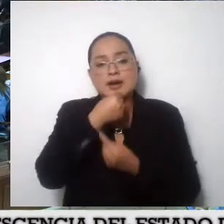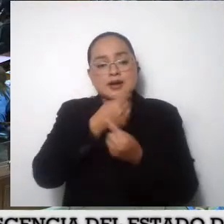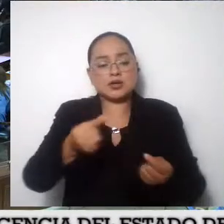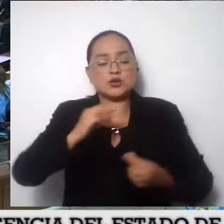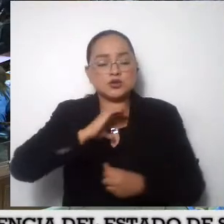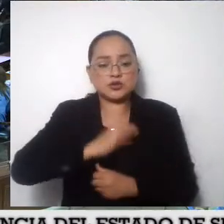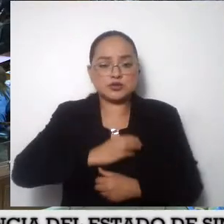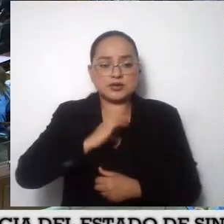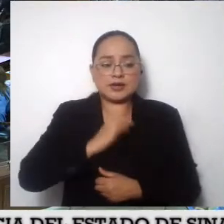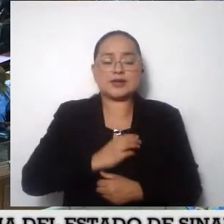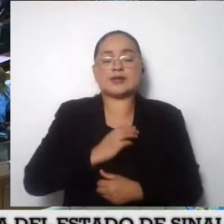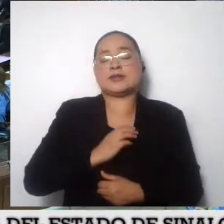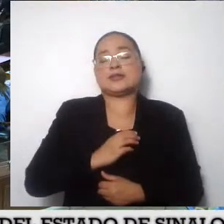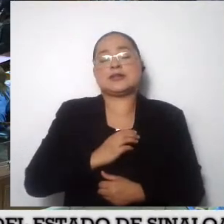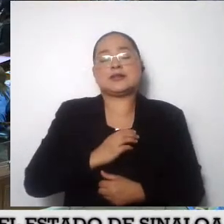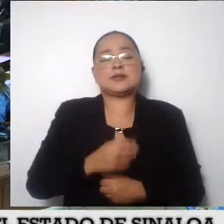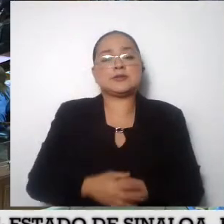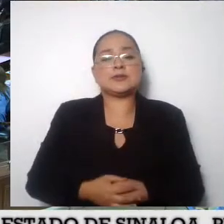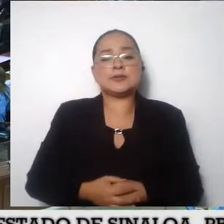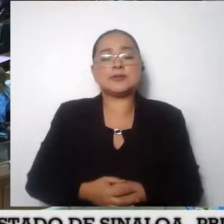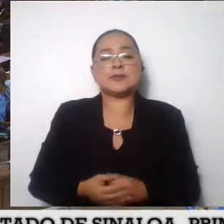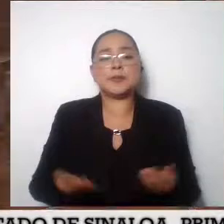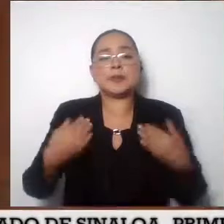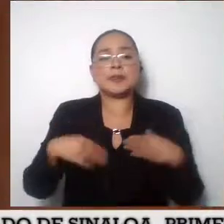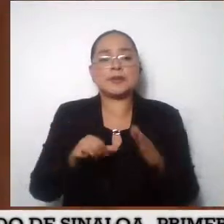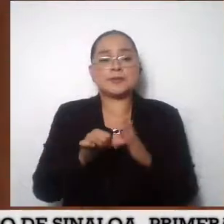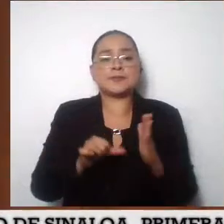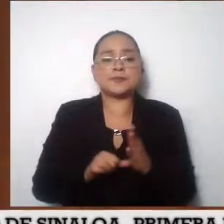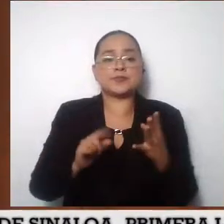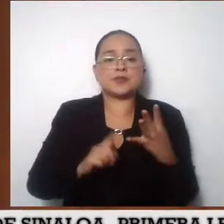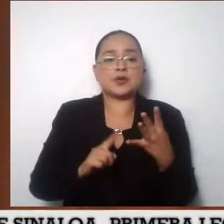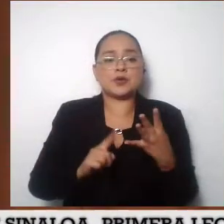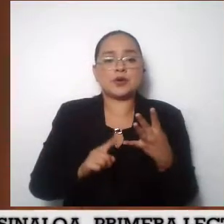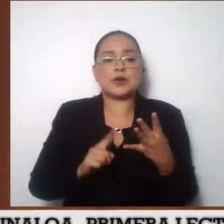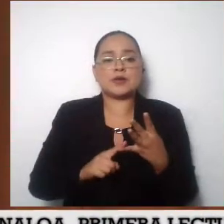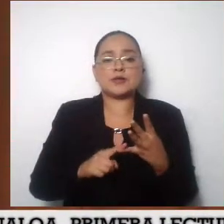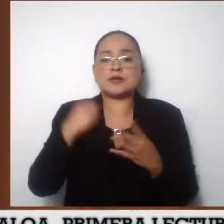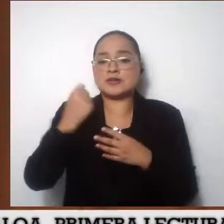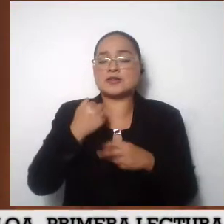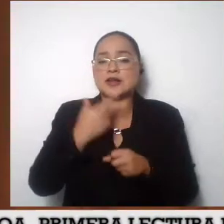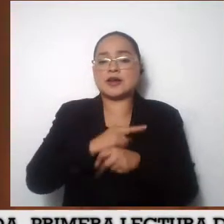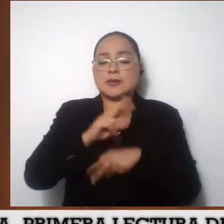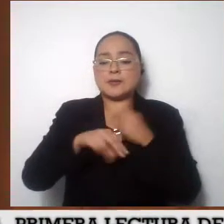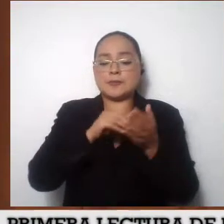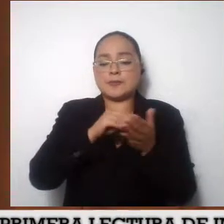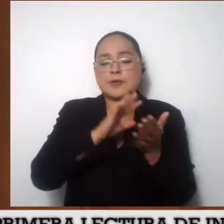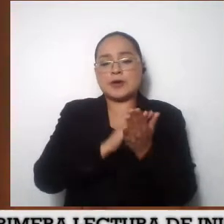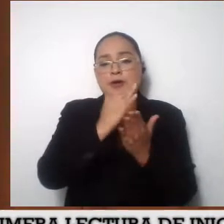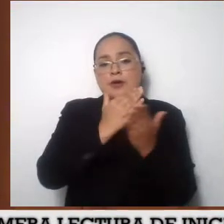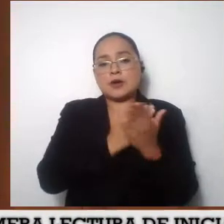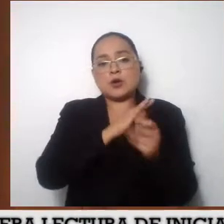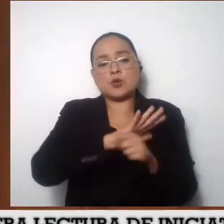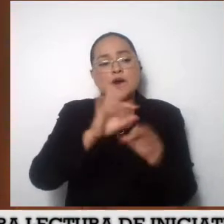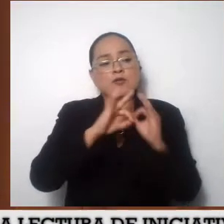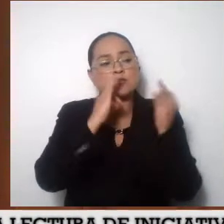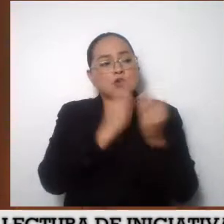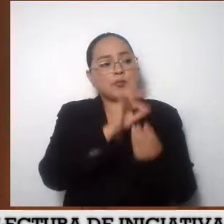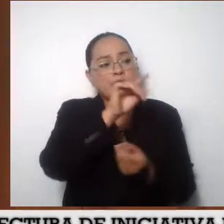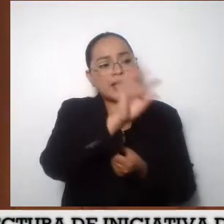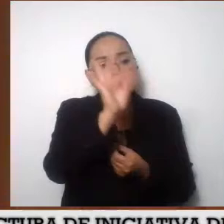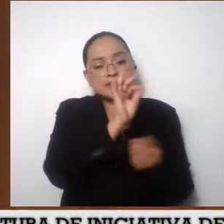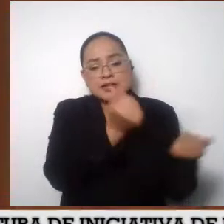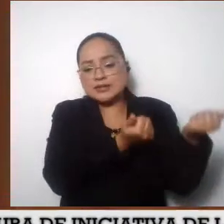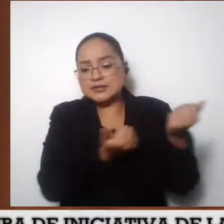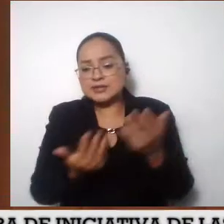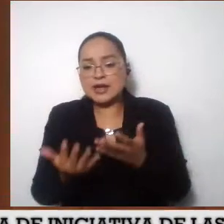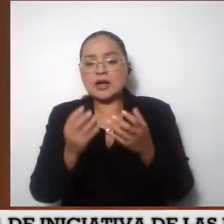contra el cáncer en la infancia y adolescencia. Artículo cuarto. La Secretaría establecerá los mecanismos para garantizar los traslados y prestaciones médicas necesarias